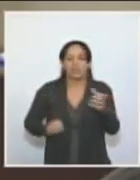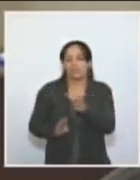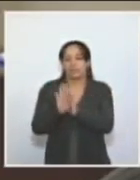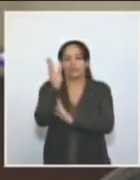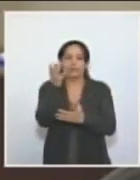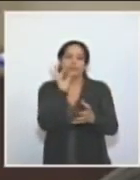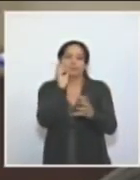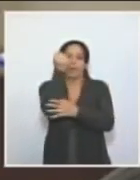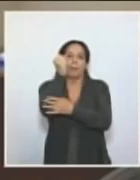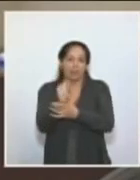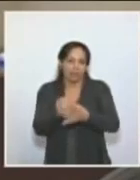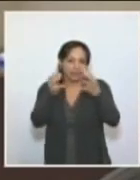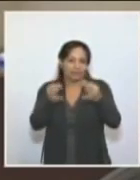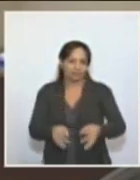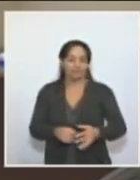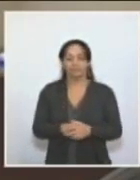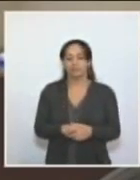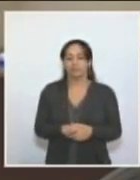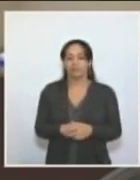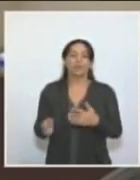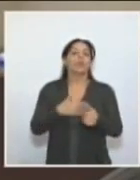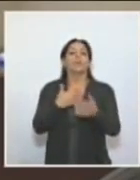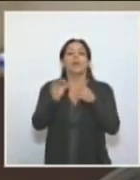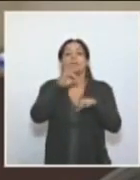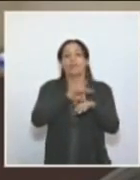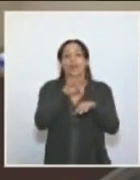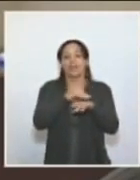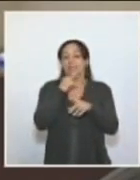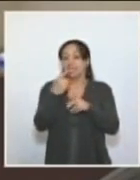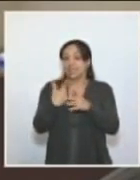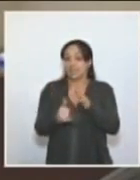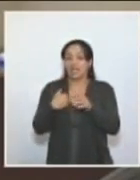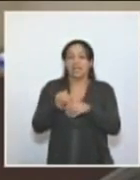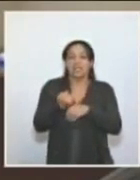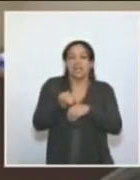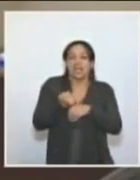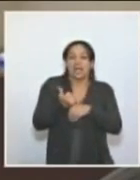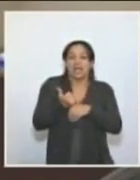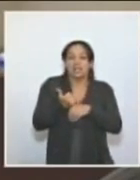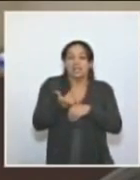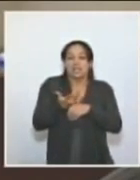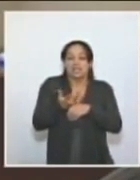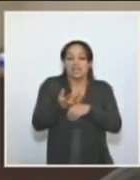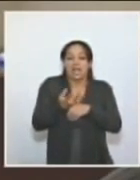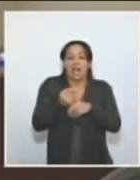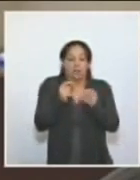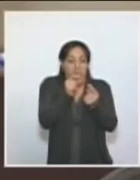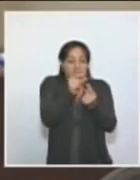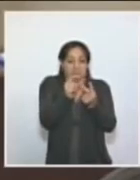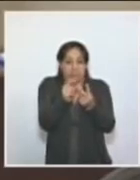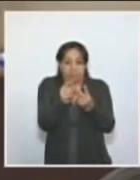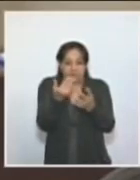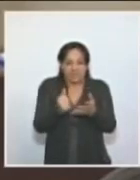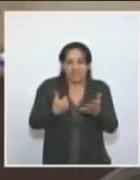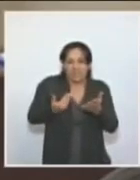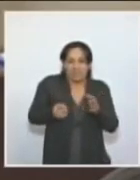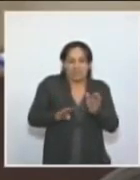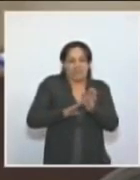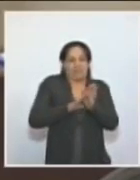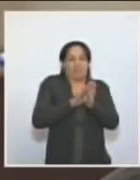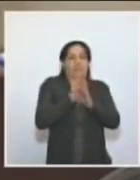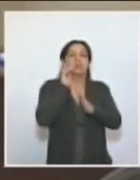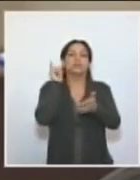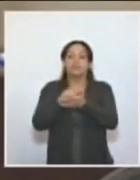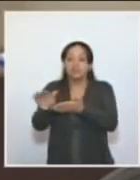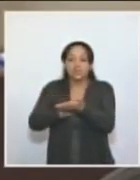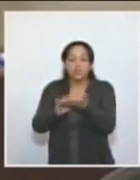que va a llegar a los dos dígitos en la producción, no es tampoco la solución, sin duda alguna. Yo